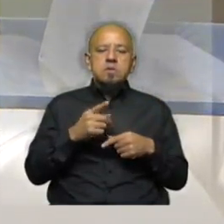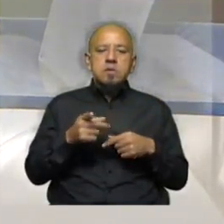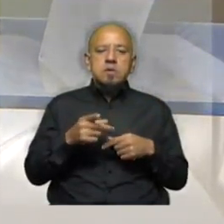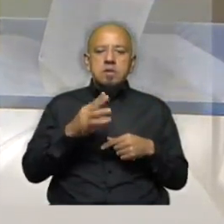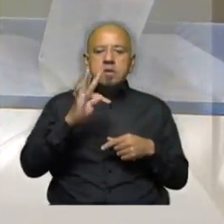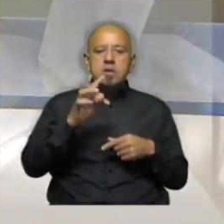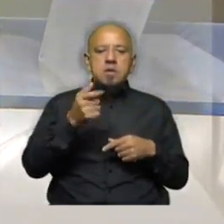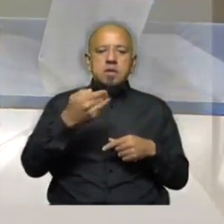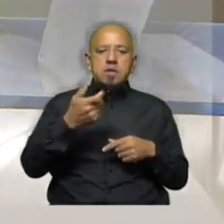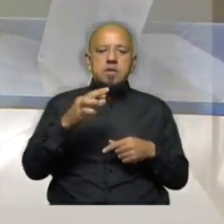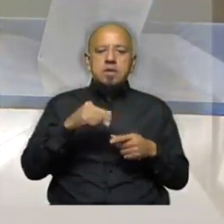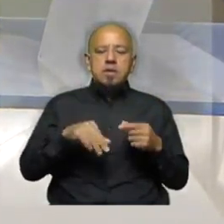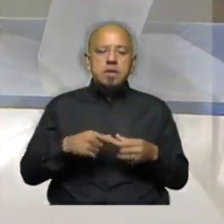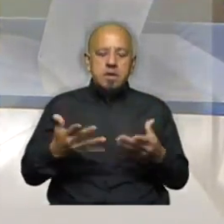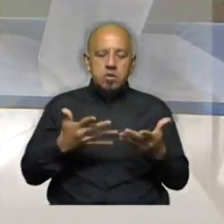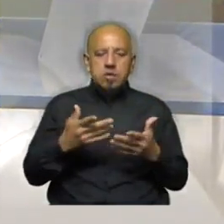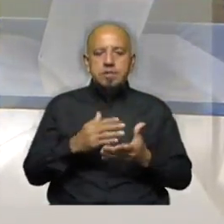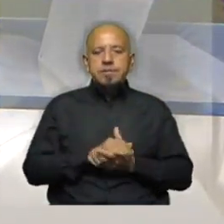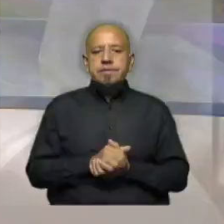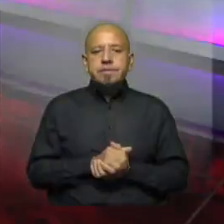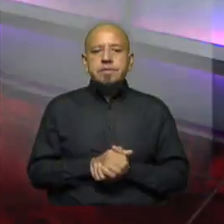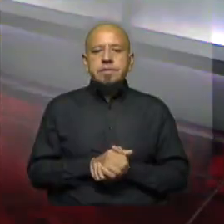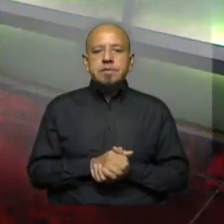que empiezan a tocar en Mira Montevideo a partir de este momento.